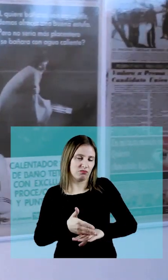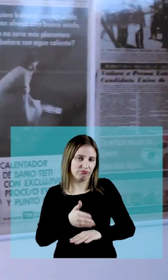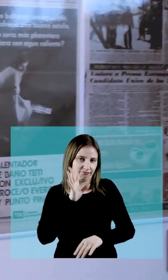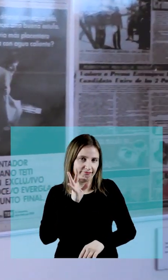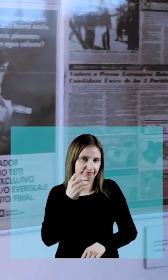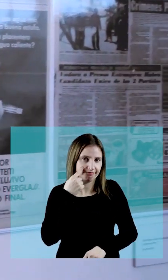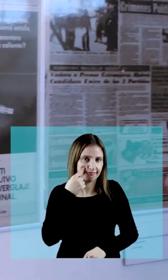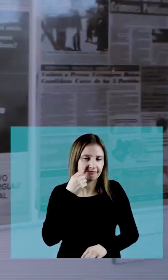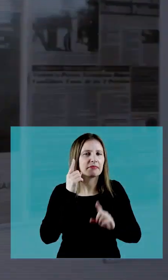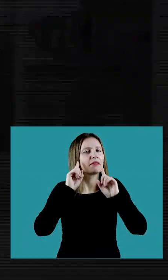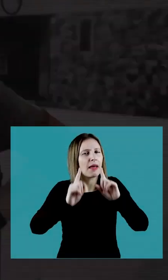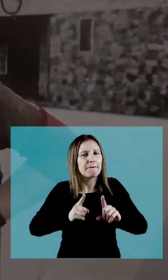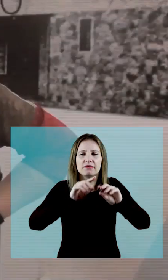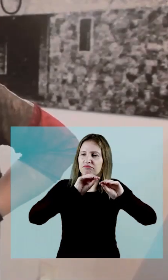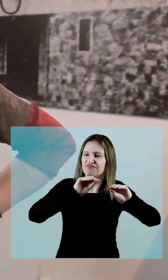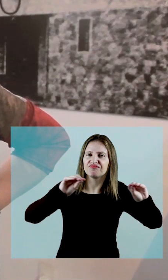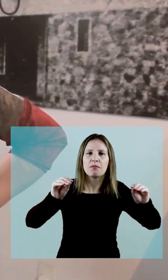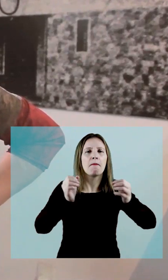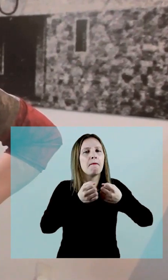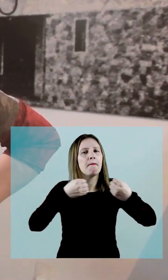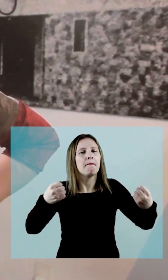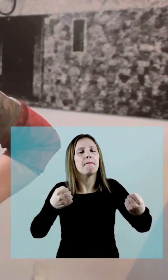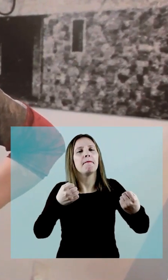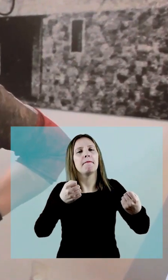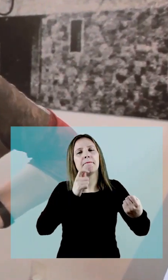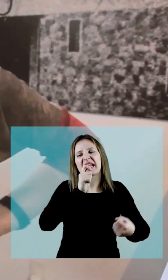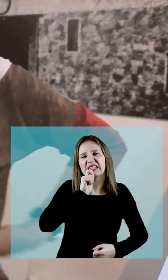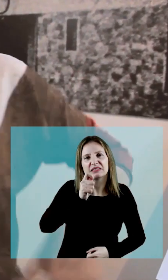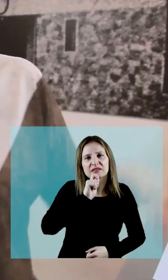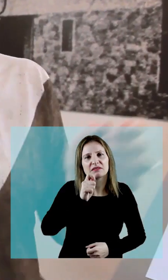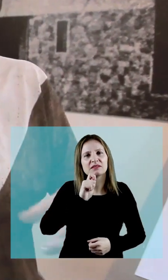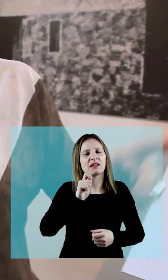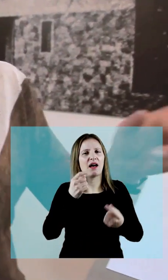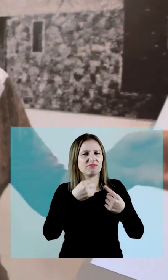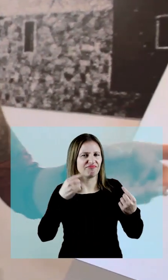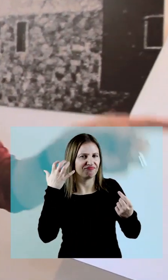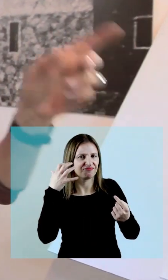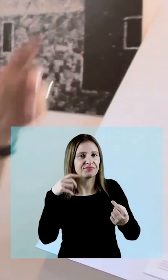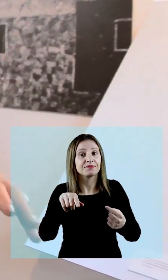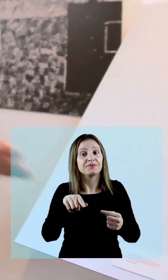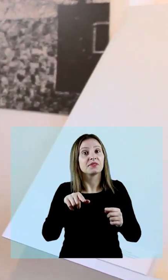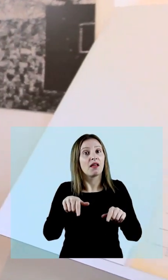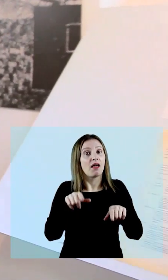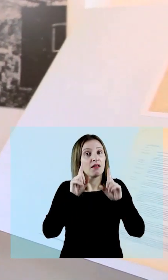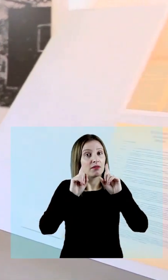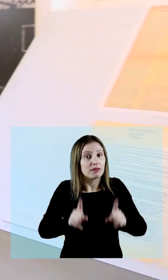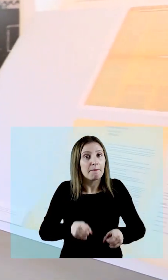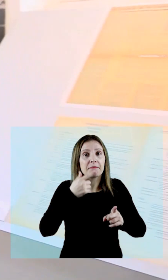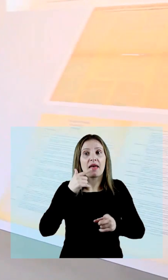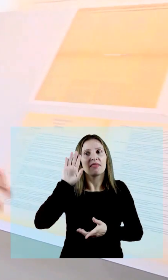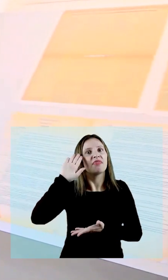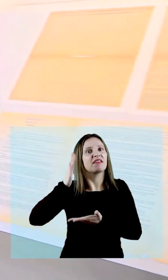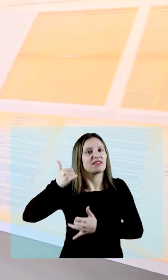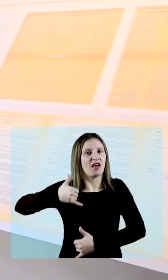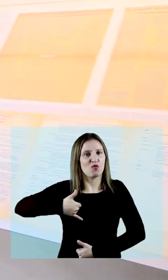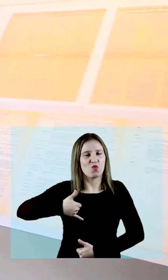los comunicados de prensa, que eran habituales en la información de la lucha antisubversiva, en este caso también la dictadura llamó a